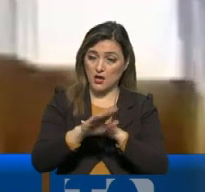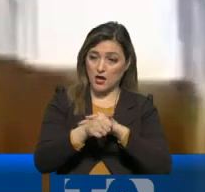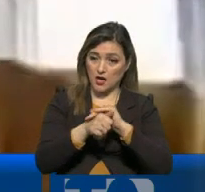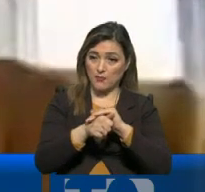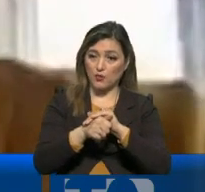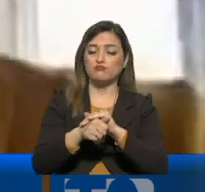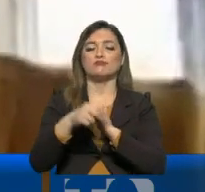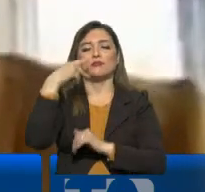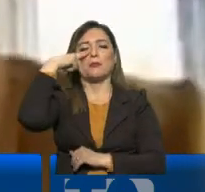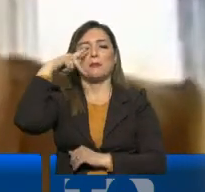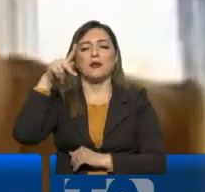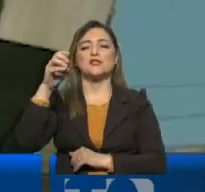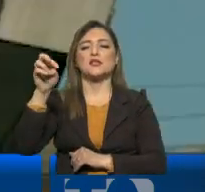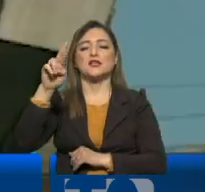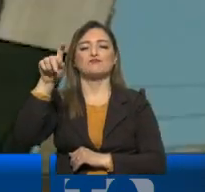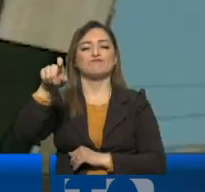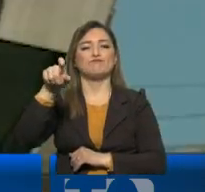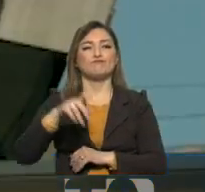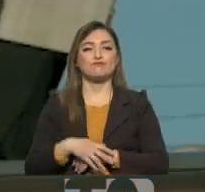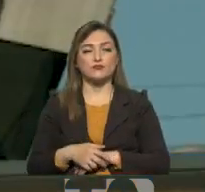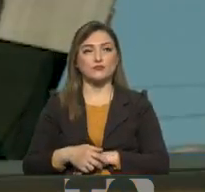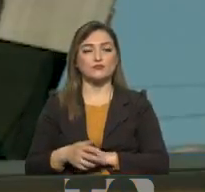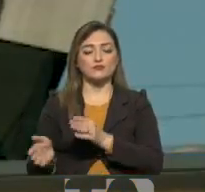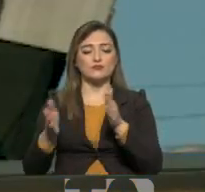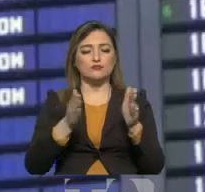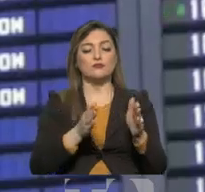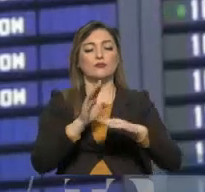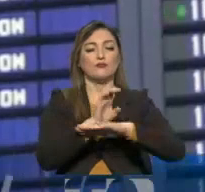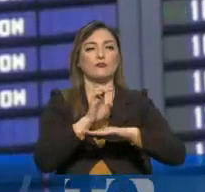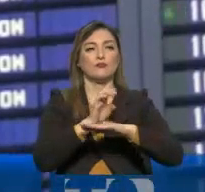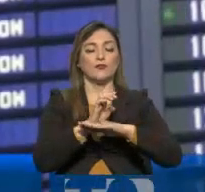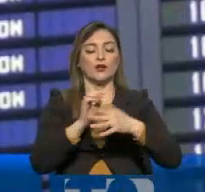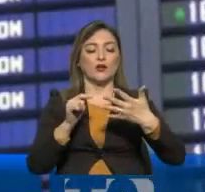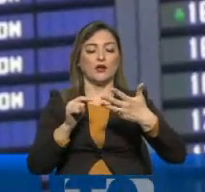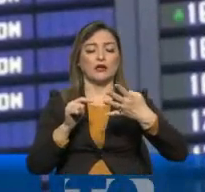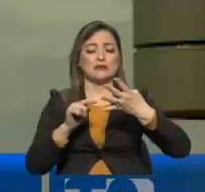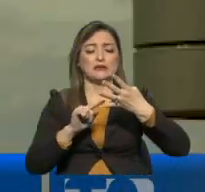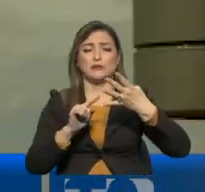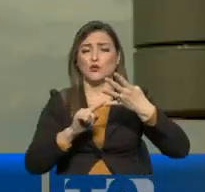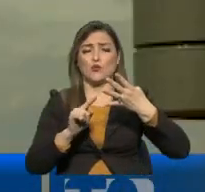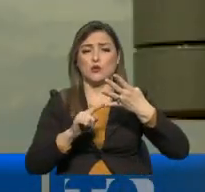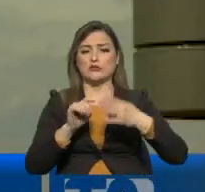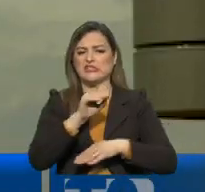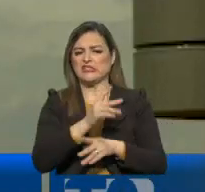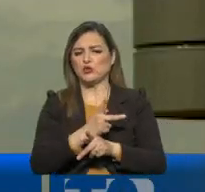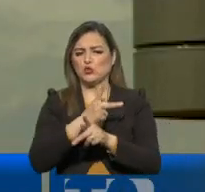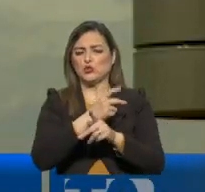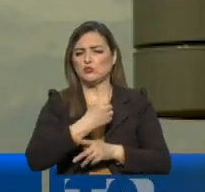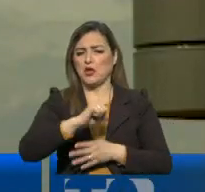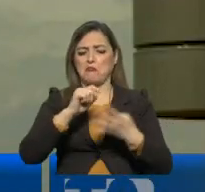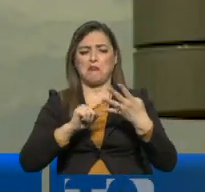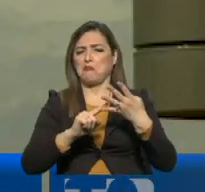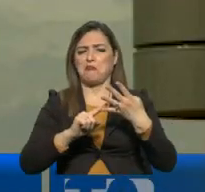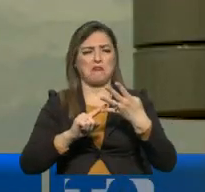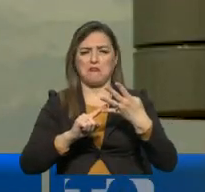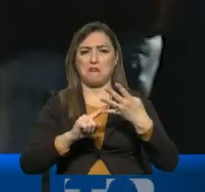la provincia de Galápagos. Ecuador salió del nivel 4 de advertencias de viajes que tiene el Travel Advisor de Estados